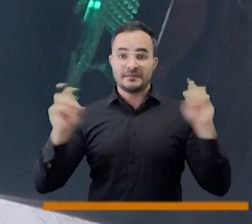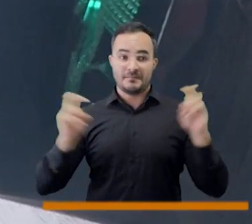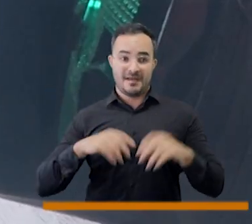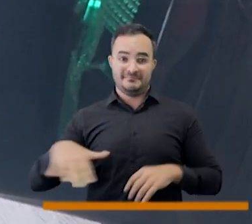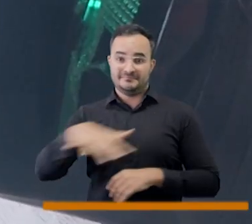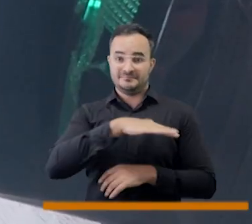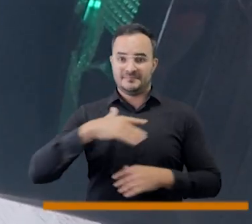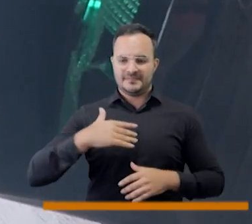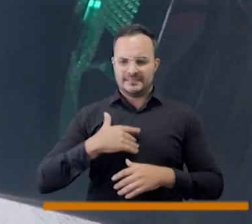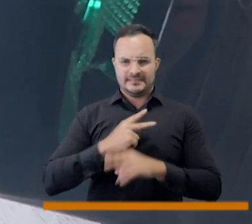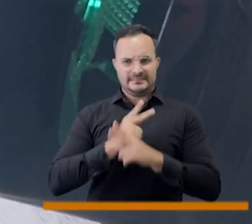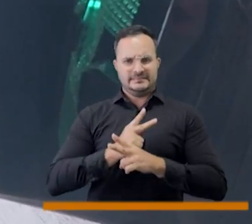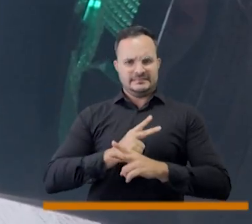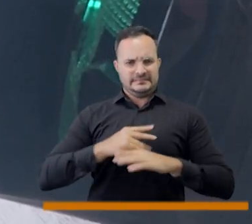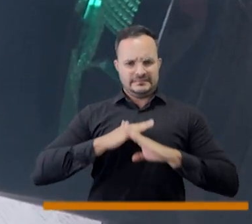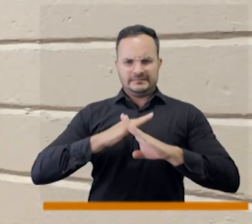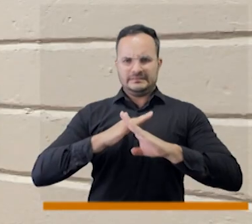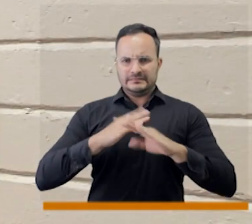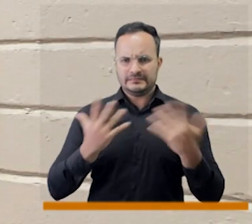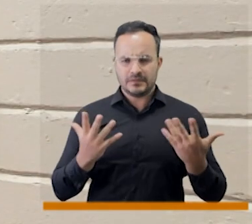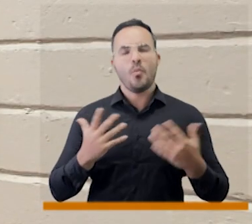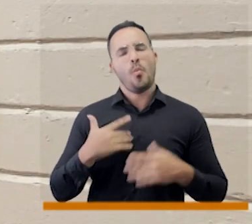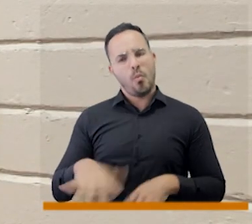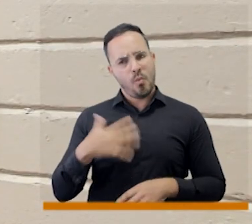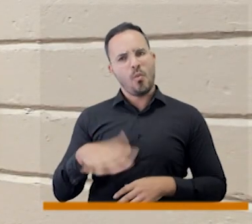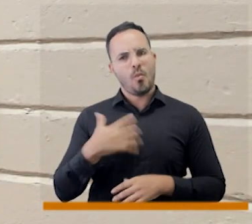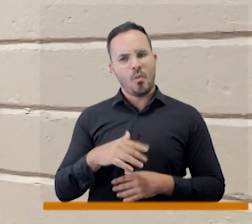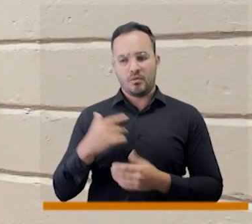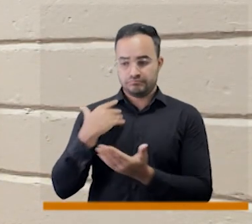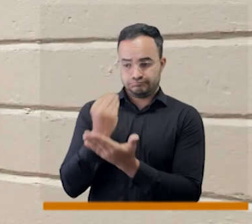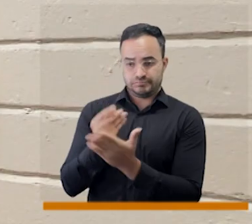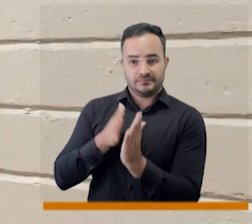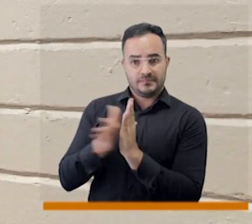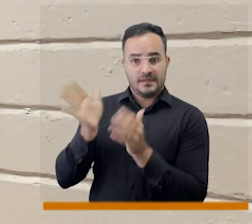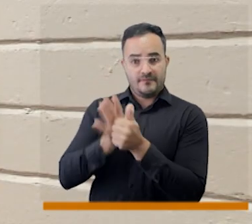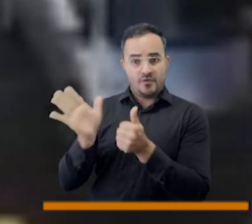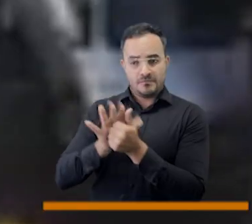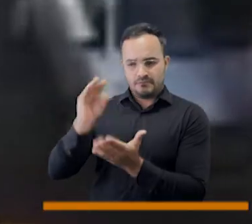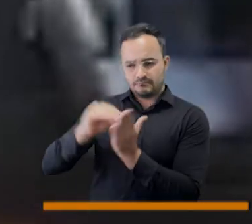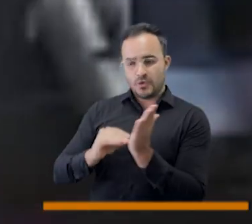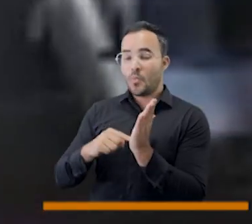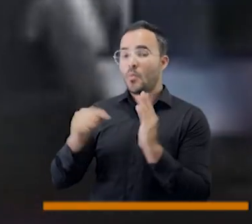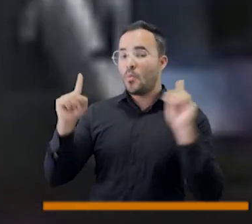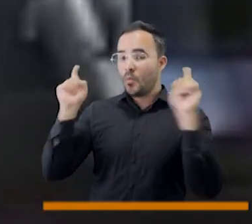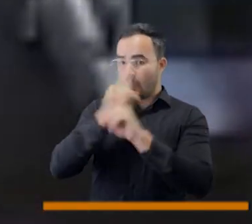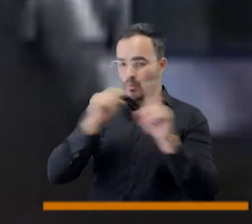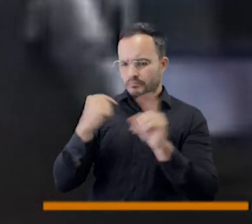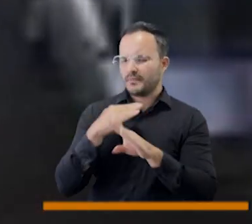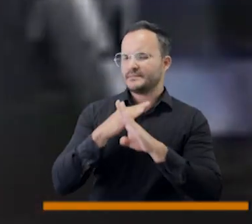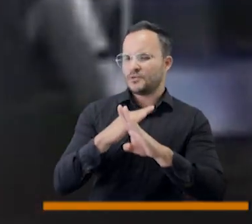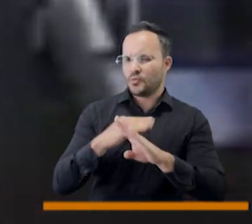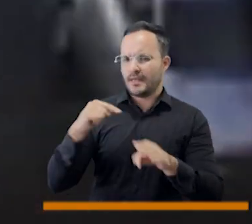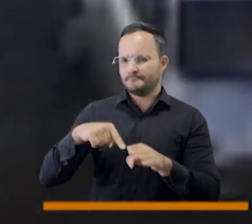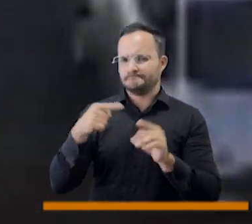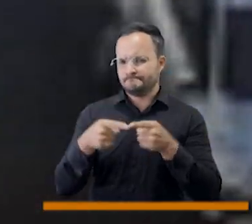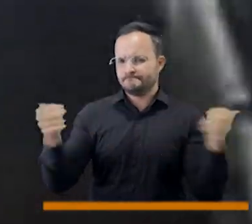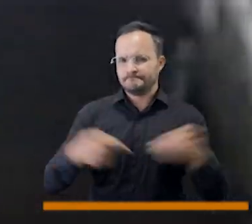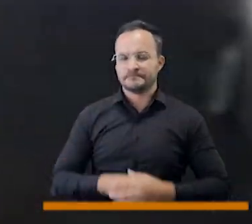En lo referente al derecho a la seguridad, el informe también hizo importantes aportes.